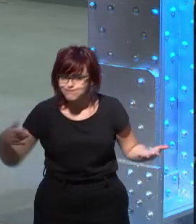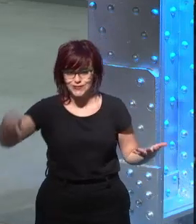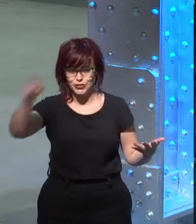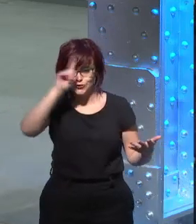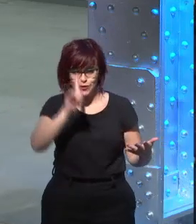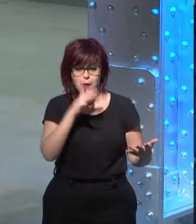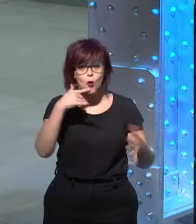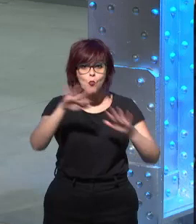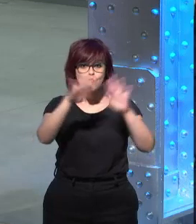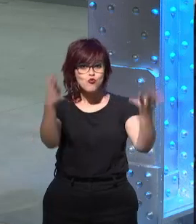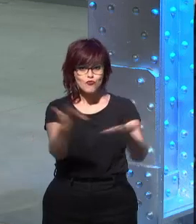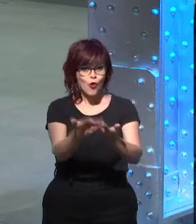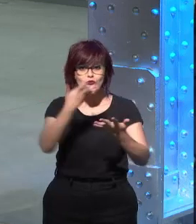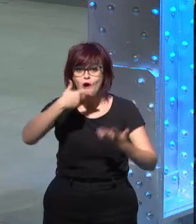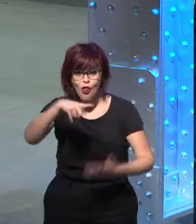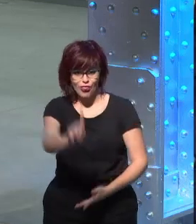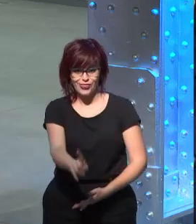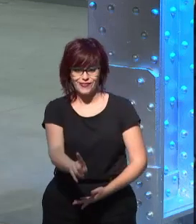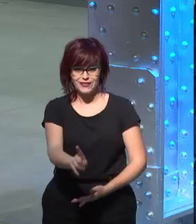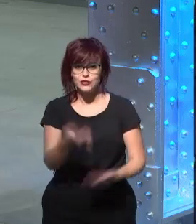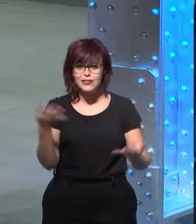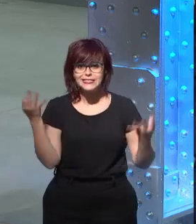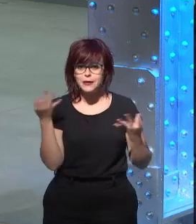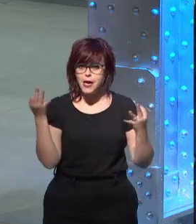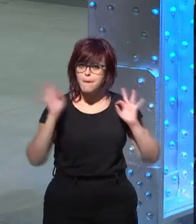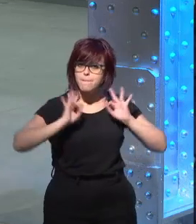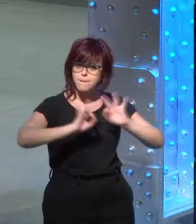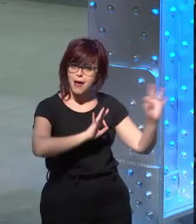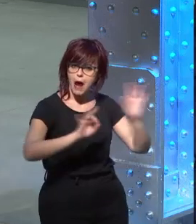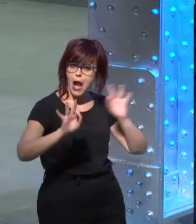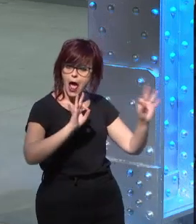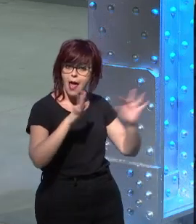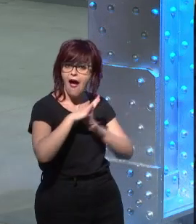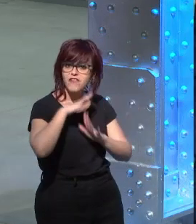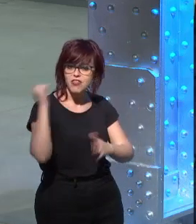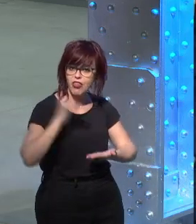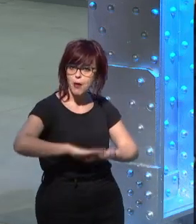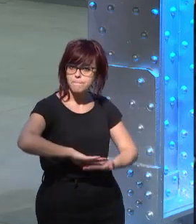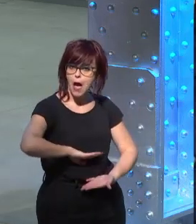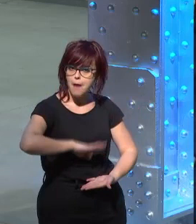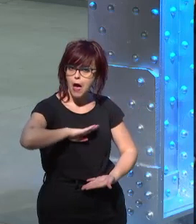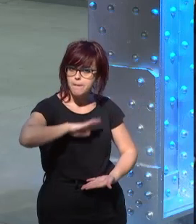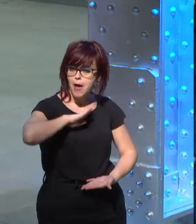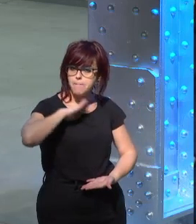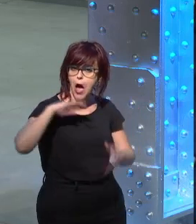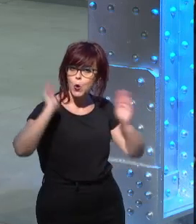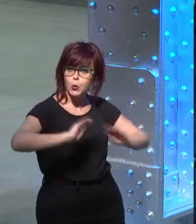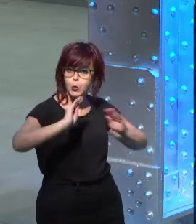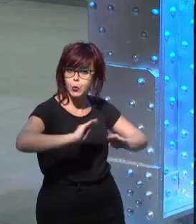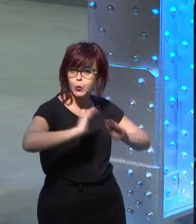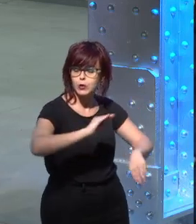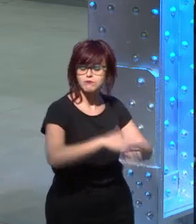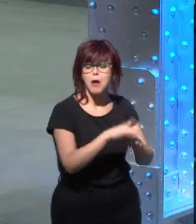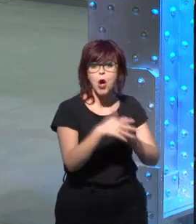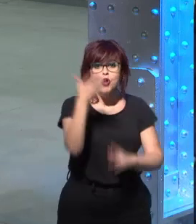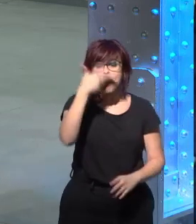que desconocemos y por lo tanto es fundamental formar en habilidades, porque el conocimiento cada vez más es una